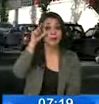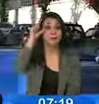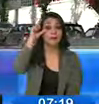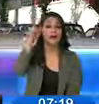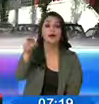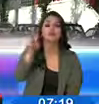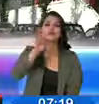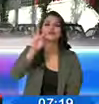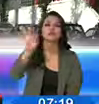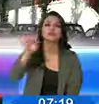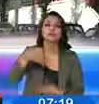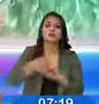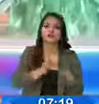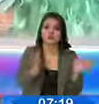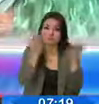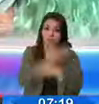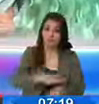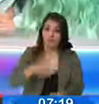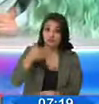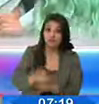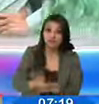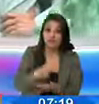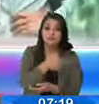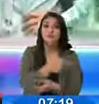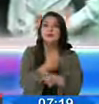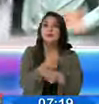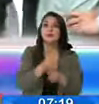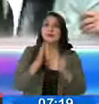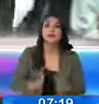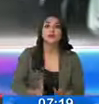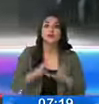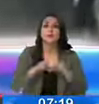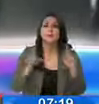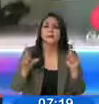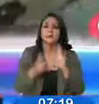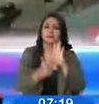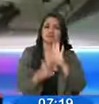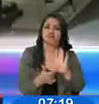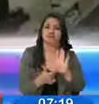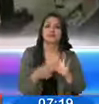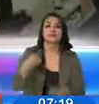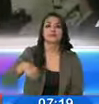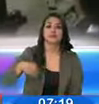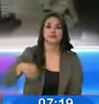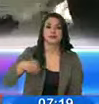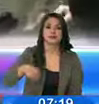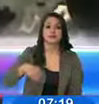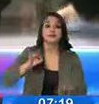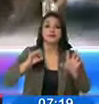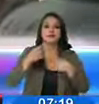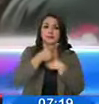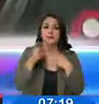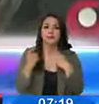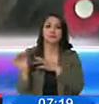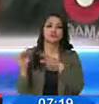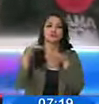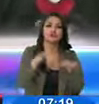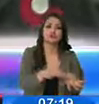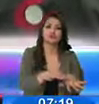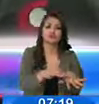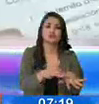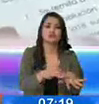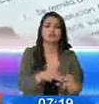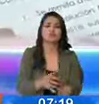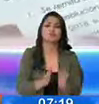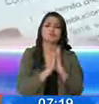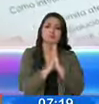pasado 28 de febrero, los trabajadores de esta empresa presentaron este miércoles 7 de marzo una acción de protección